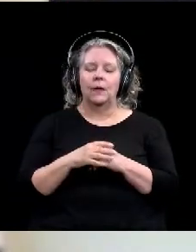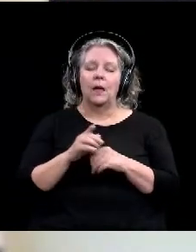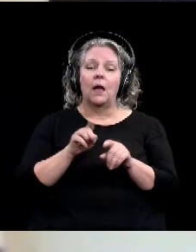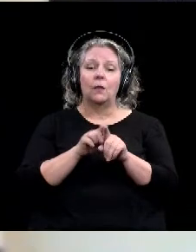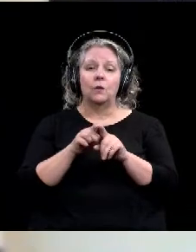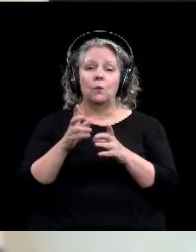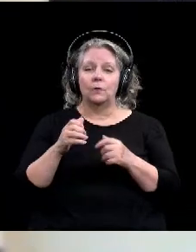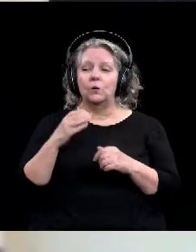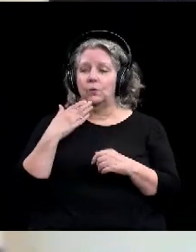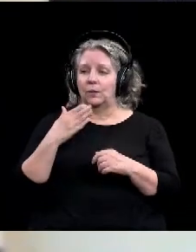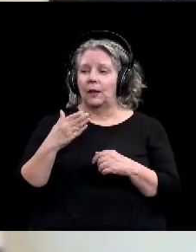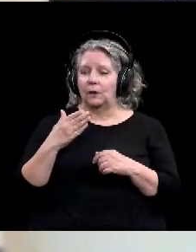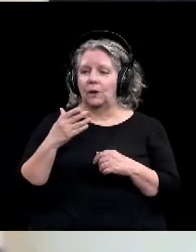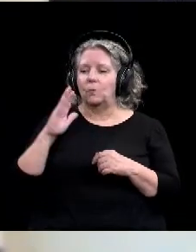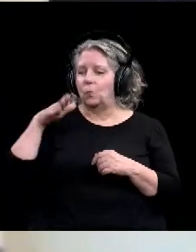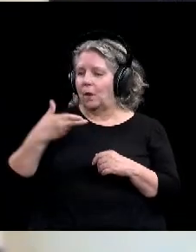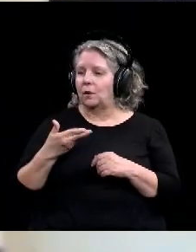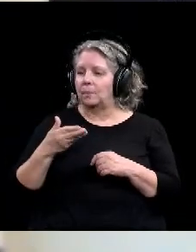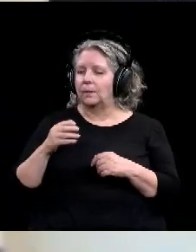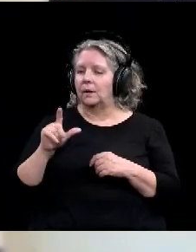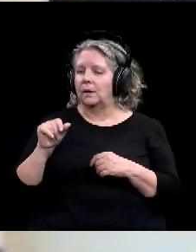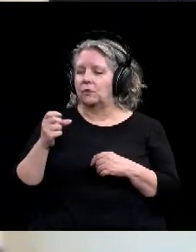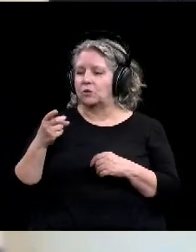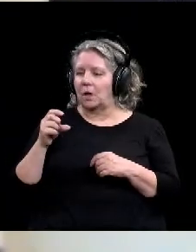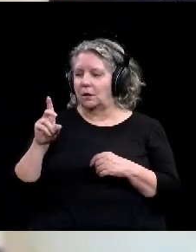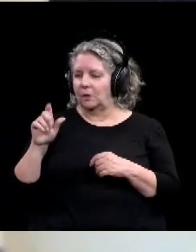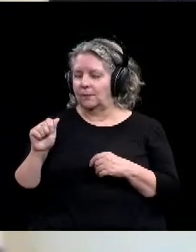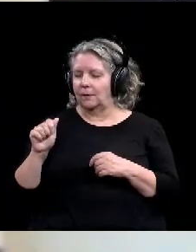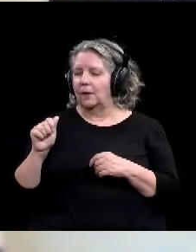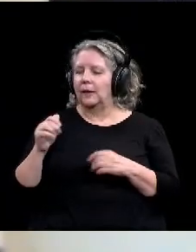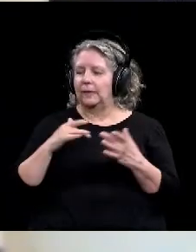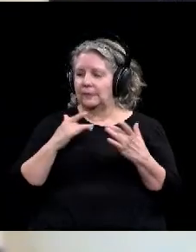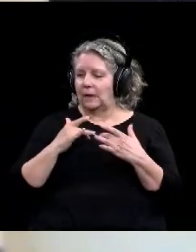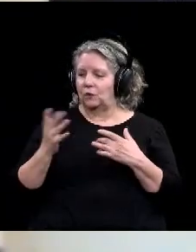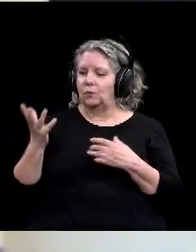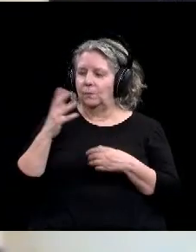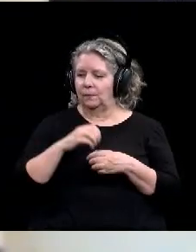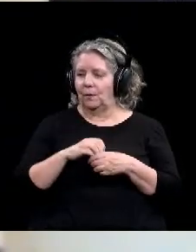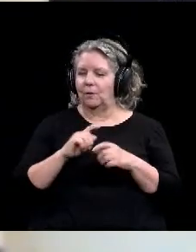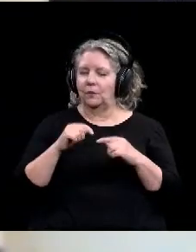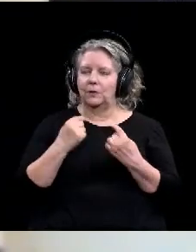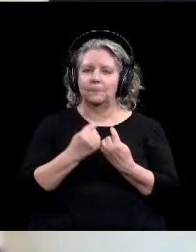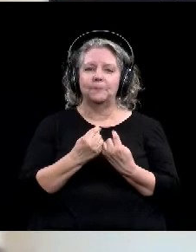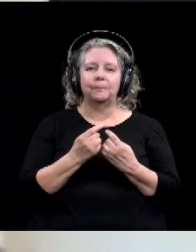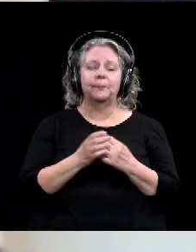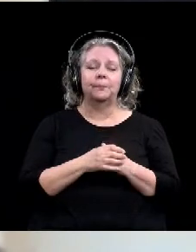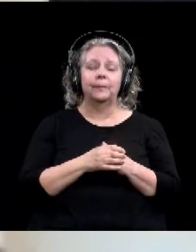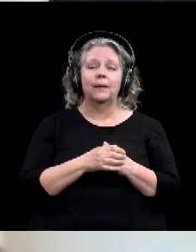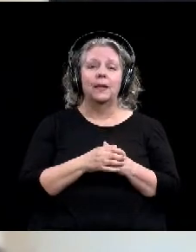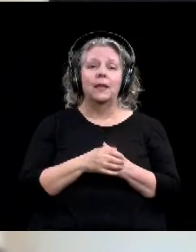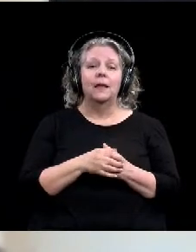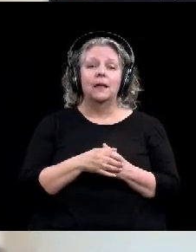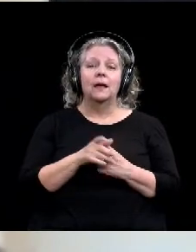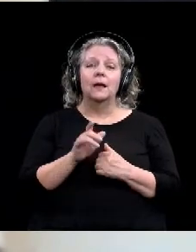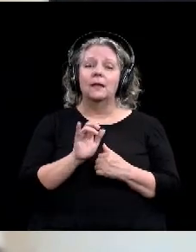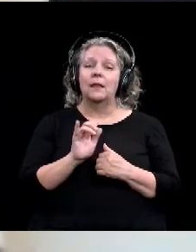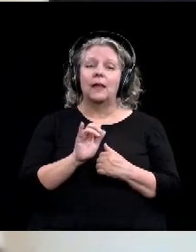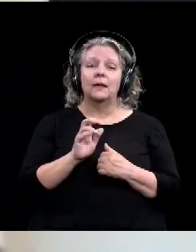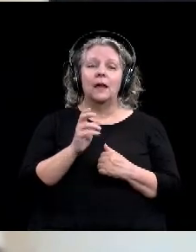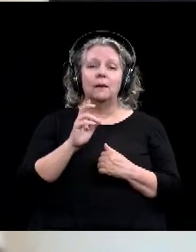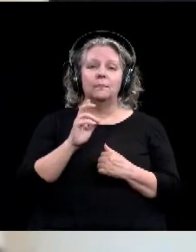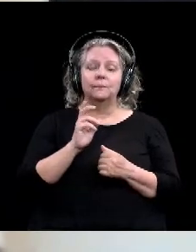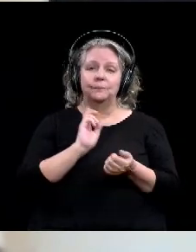que están aquí y están parte de este equipo así como el doctor el doctor haskett mencionó estamos